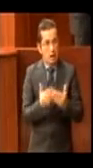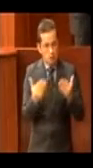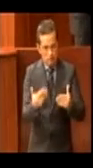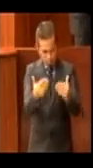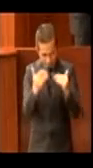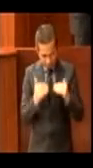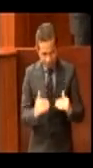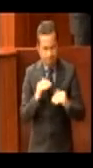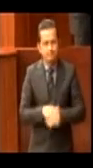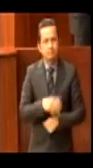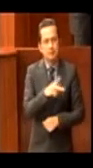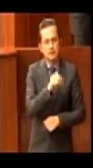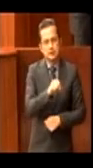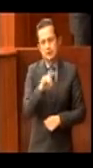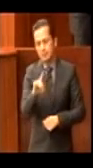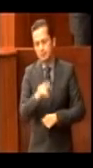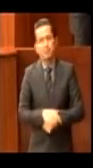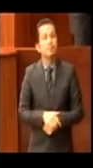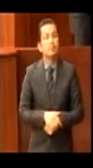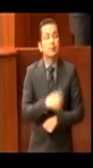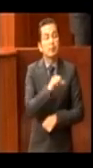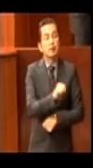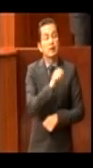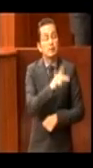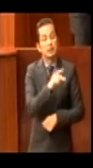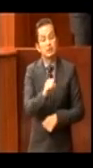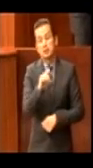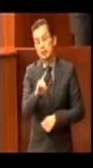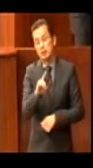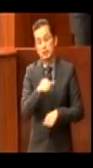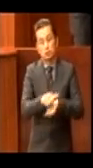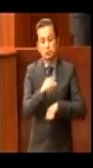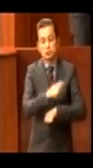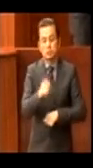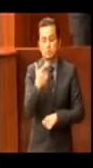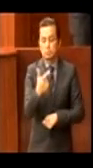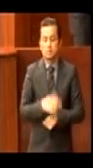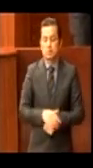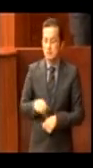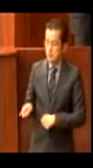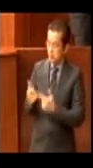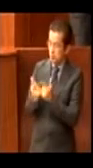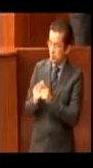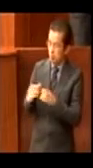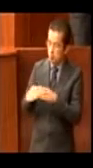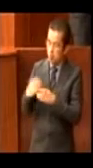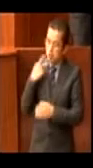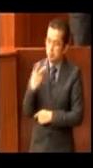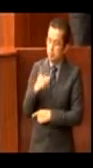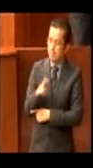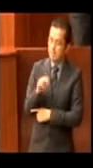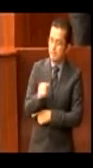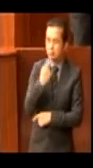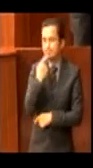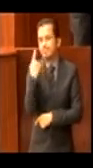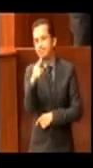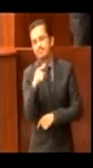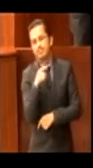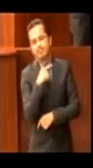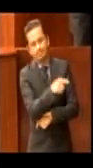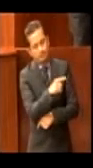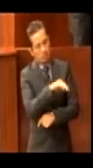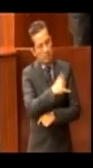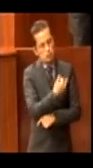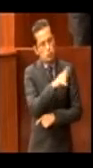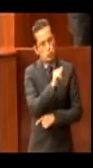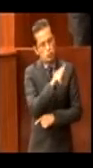disfrutar inicio con el 107 en el que el pri denuncia propaganda en equipamiento urbano que atribuye a mayor